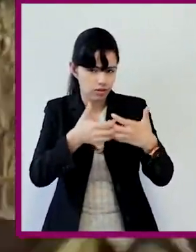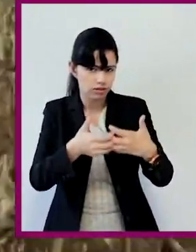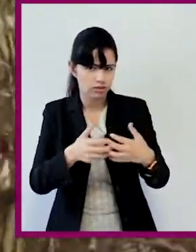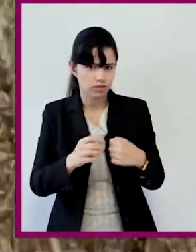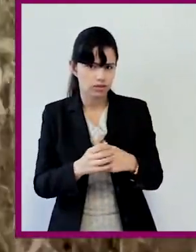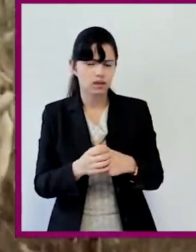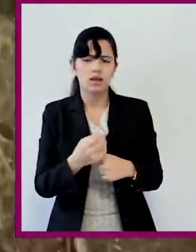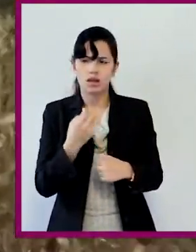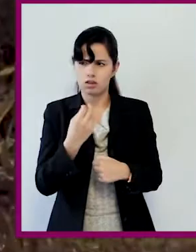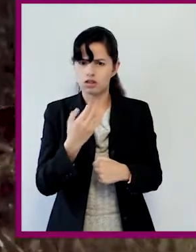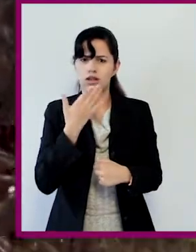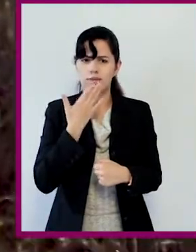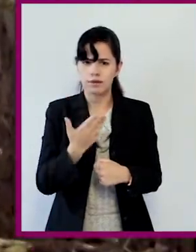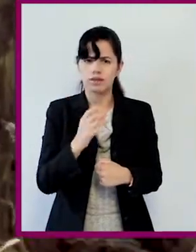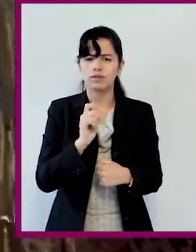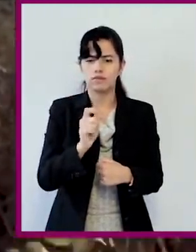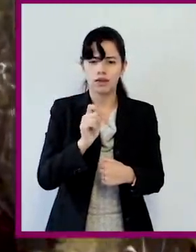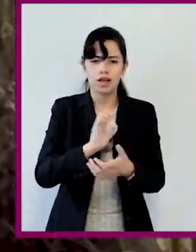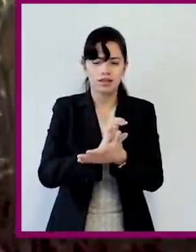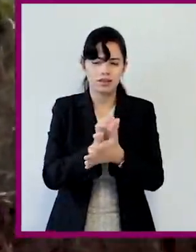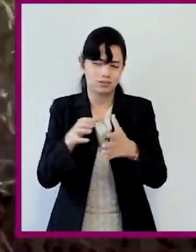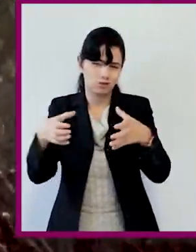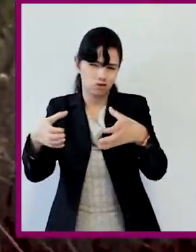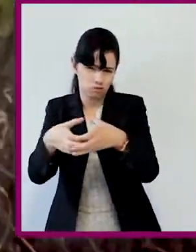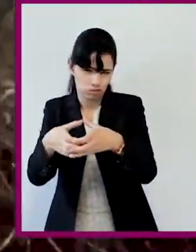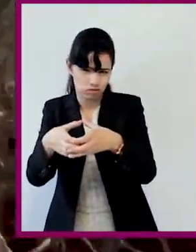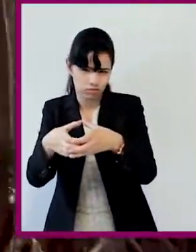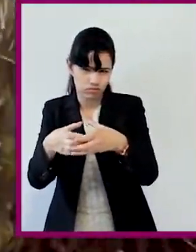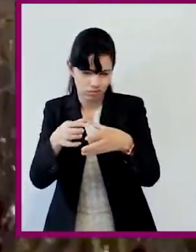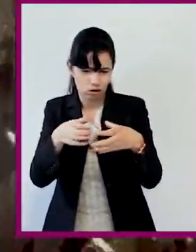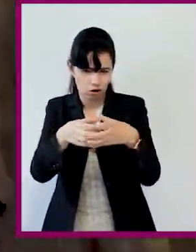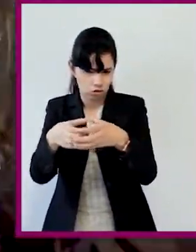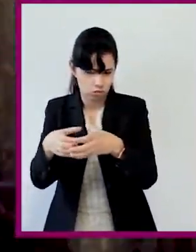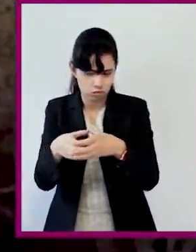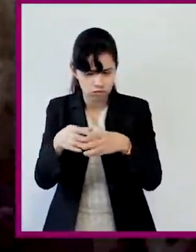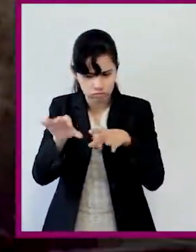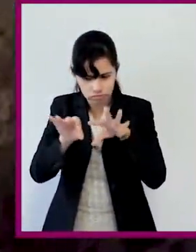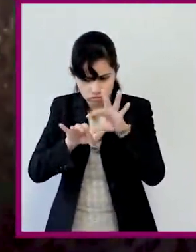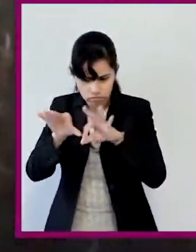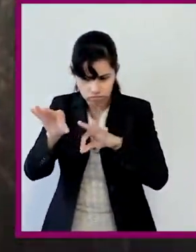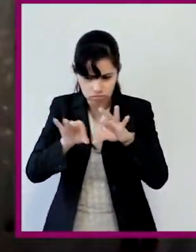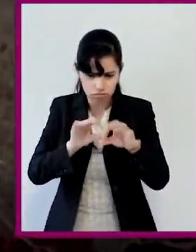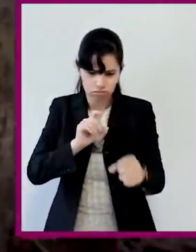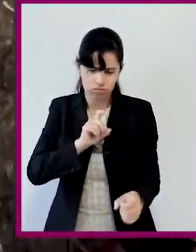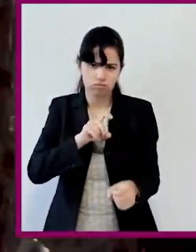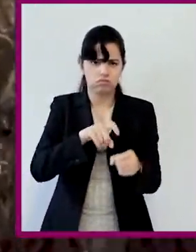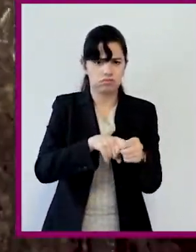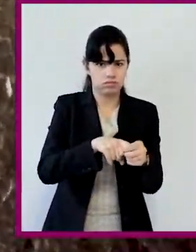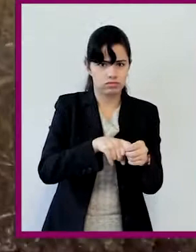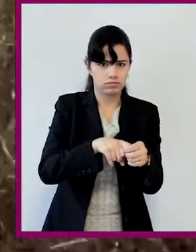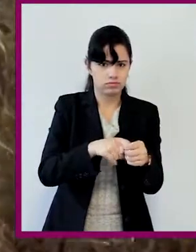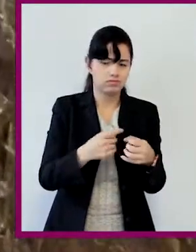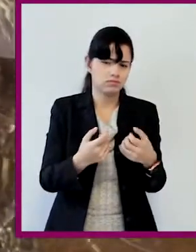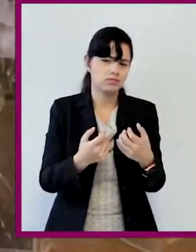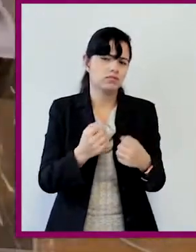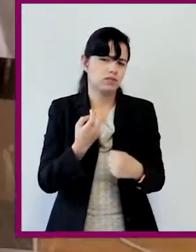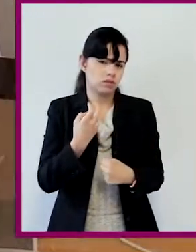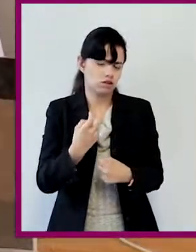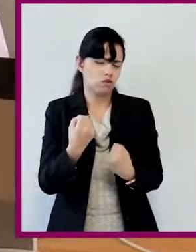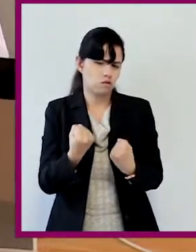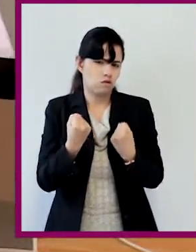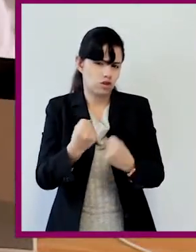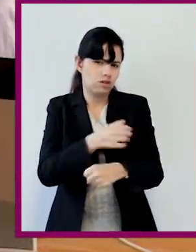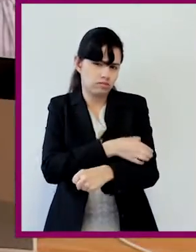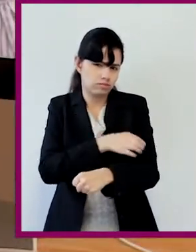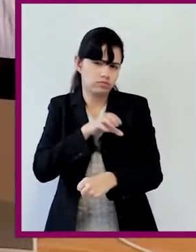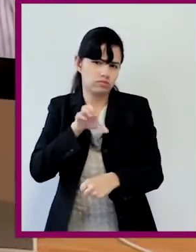es decir, promueves que alguien se fortalezca, se incluya, es otra de las acciones. La verdad es